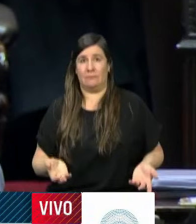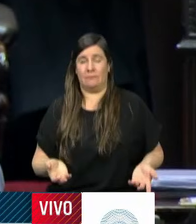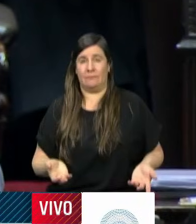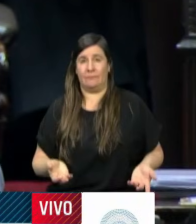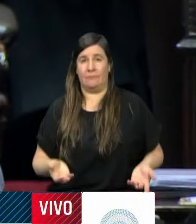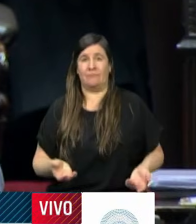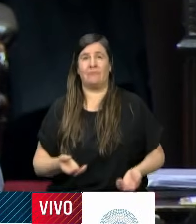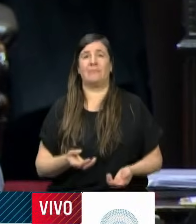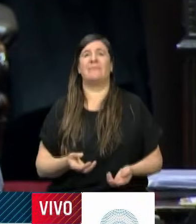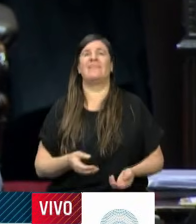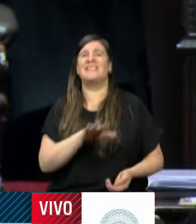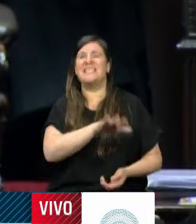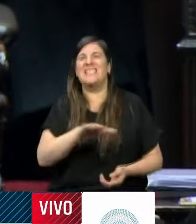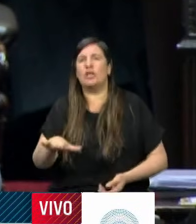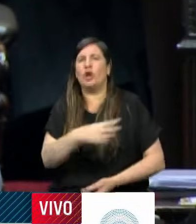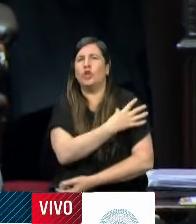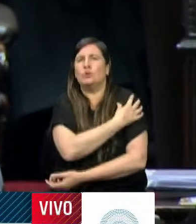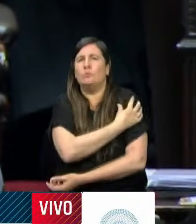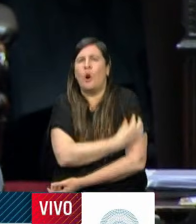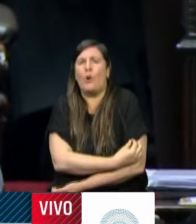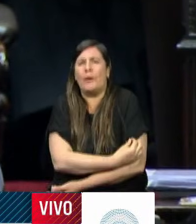La pobreza infantil.